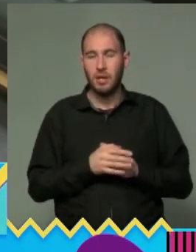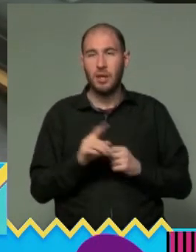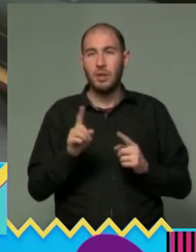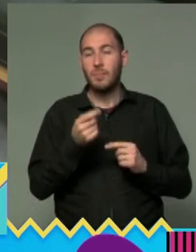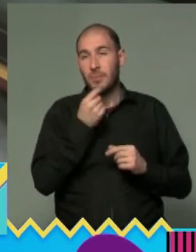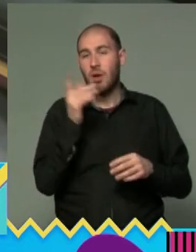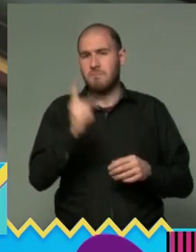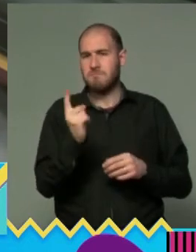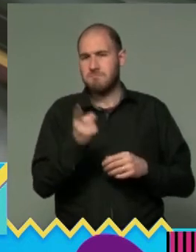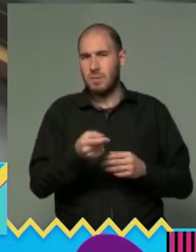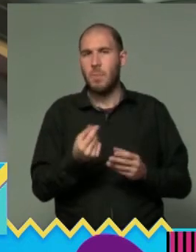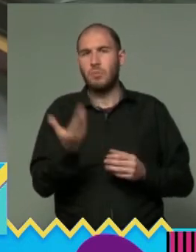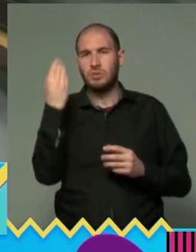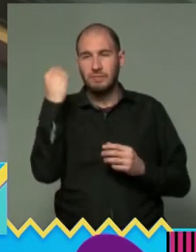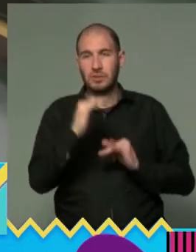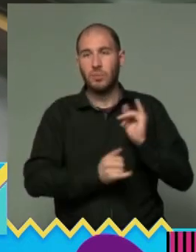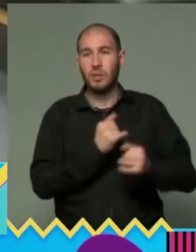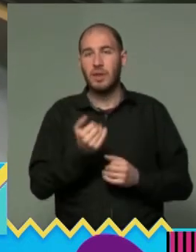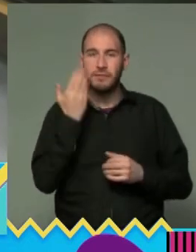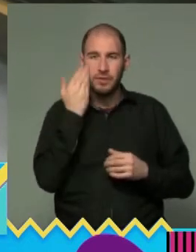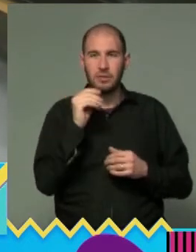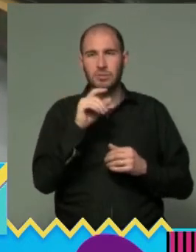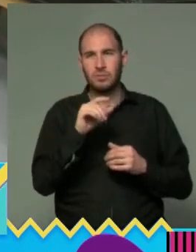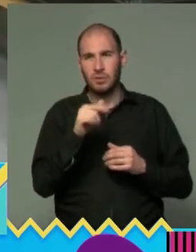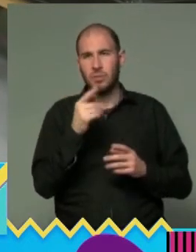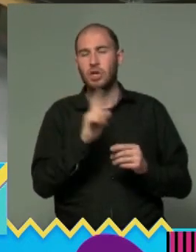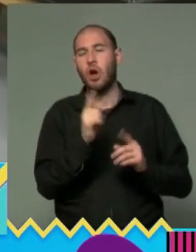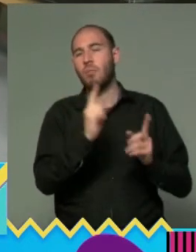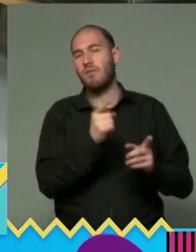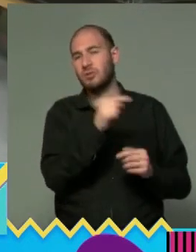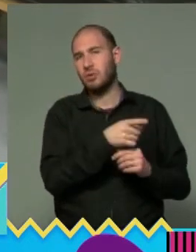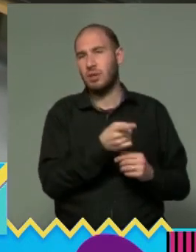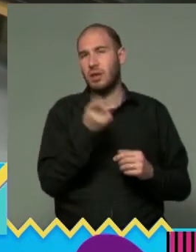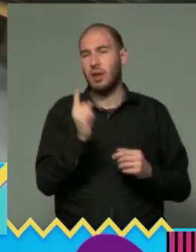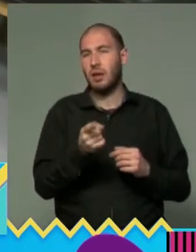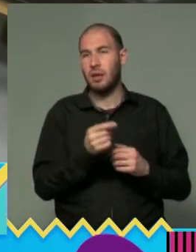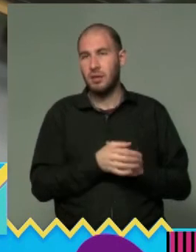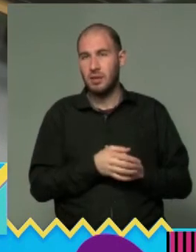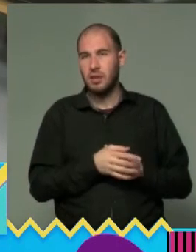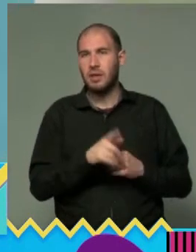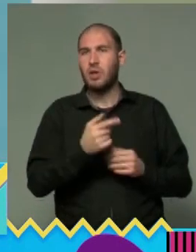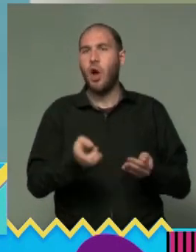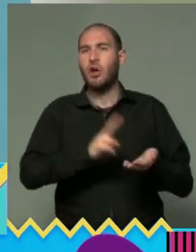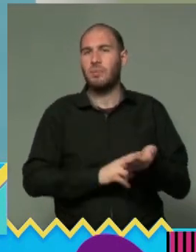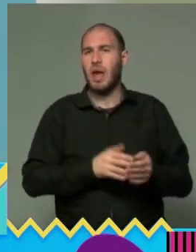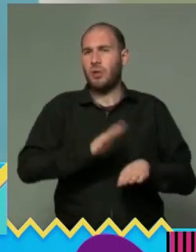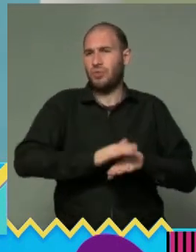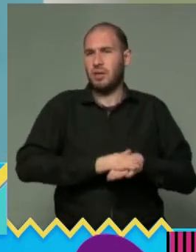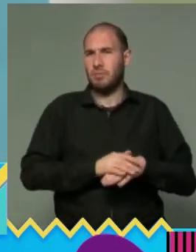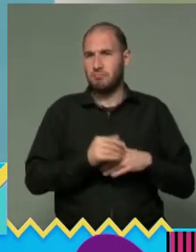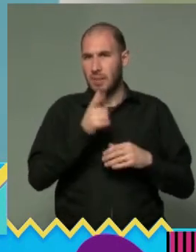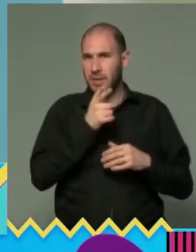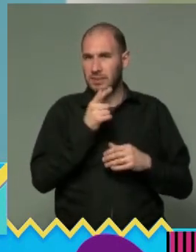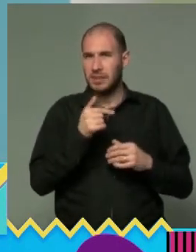el autoritarismo ese que muchas veces se dice en las redes sociales, sobre todo se ve, no, que los docentes tienen que volver a esa autoridad, que creo